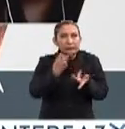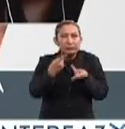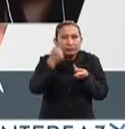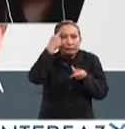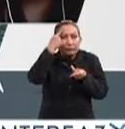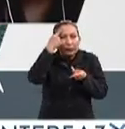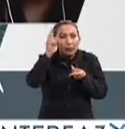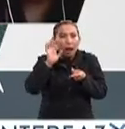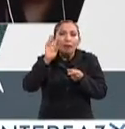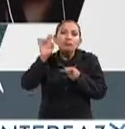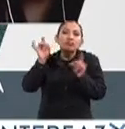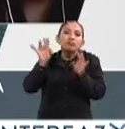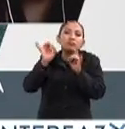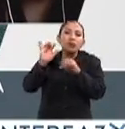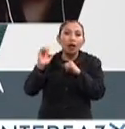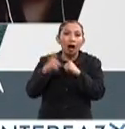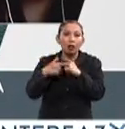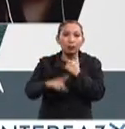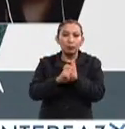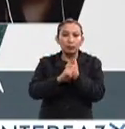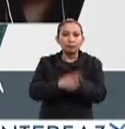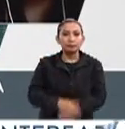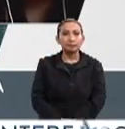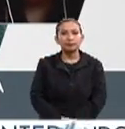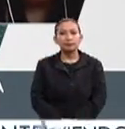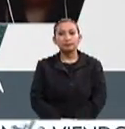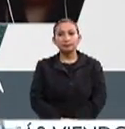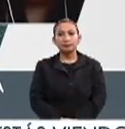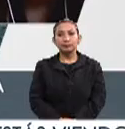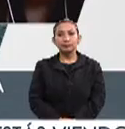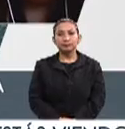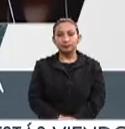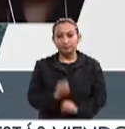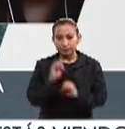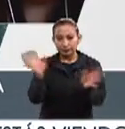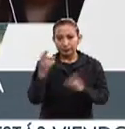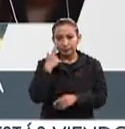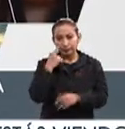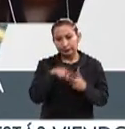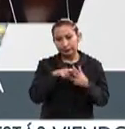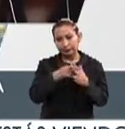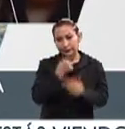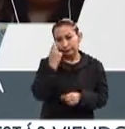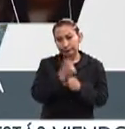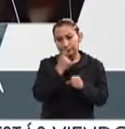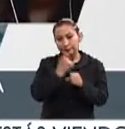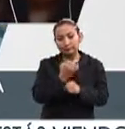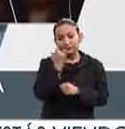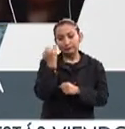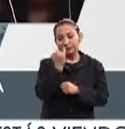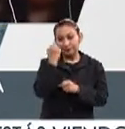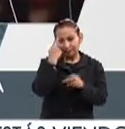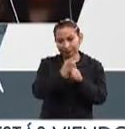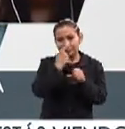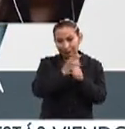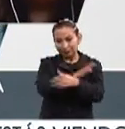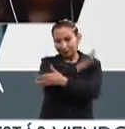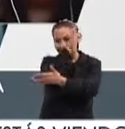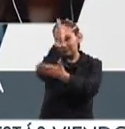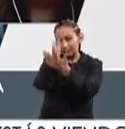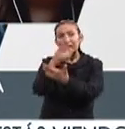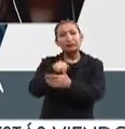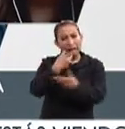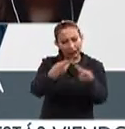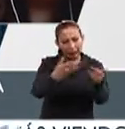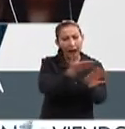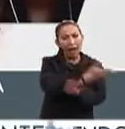de adversidades que puedan llegarse a presentar. Así es, pues para empezar, el idioma al principio cuando llegas sí tienes